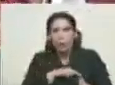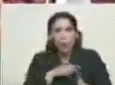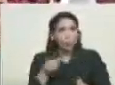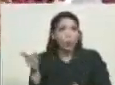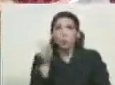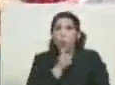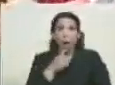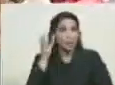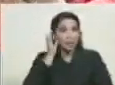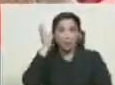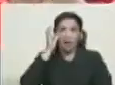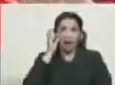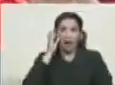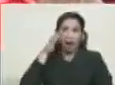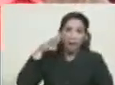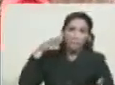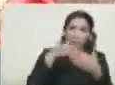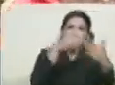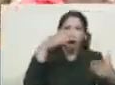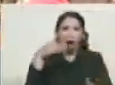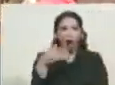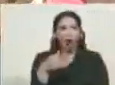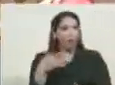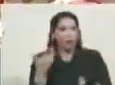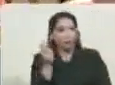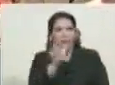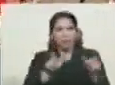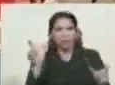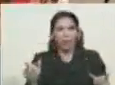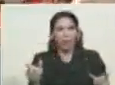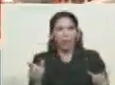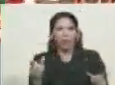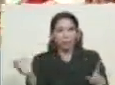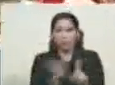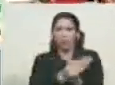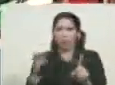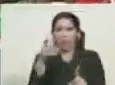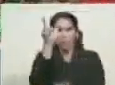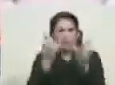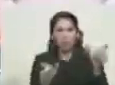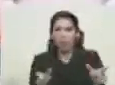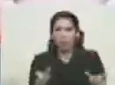humano. Somos incapaces de pensar hacerle daño a un ser humano.